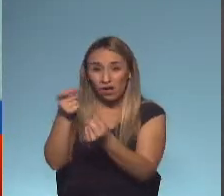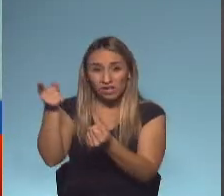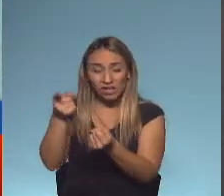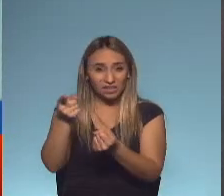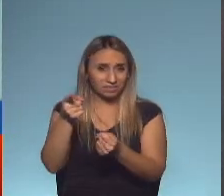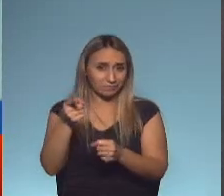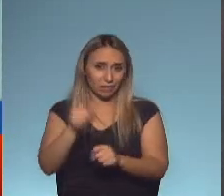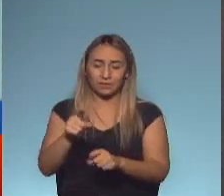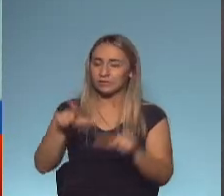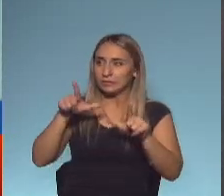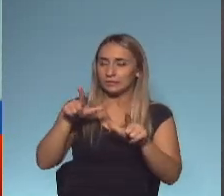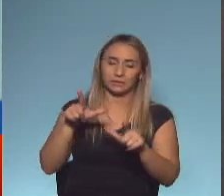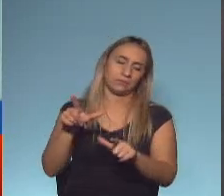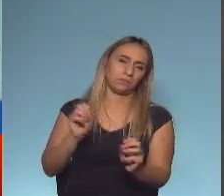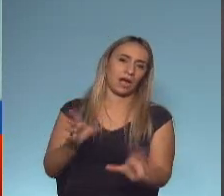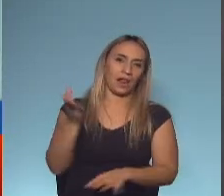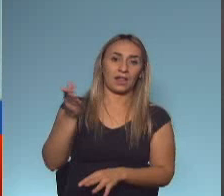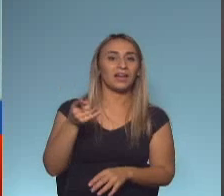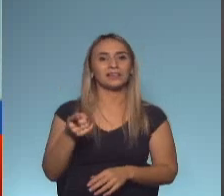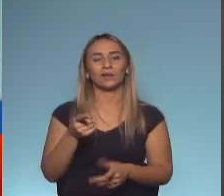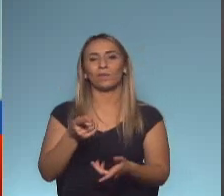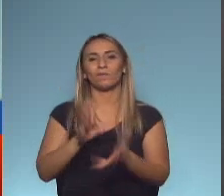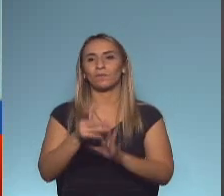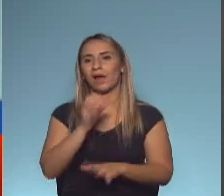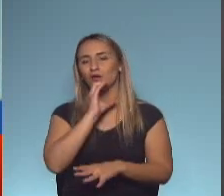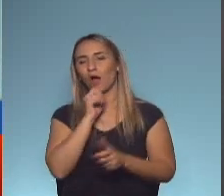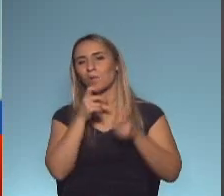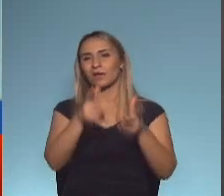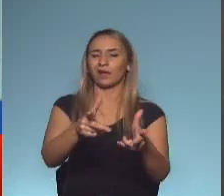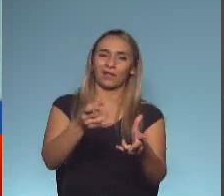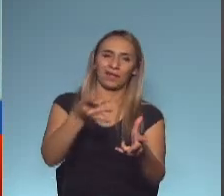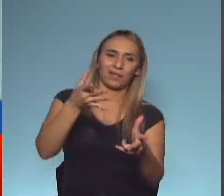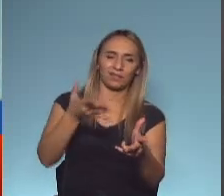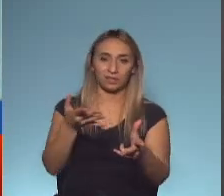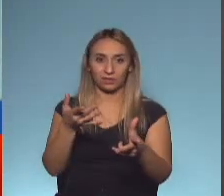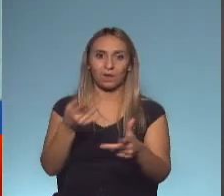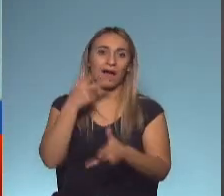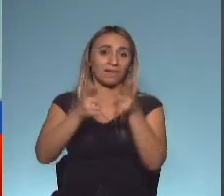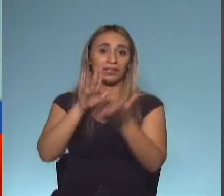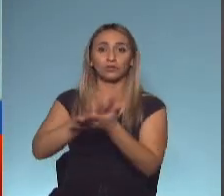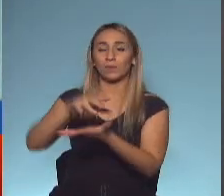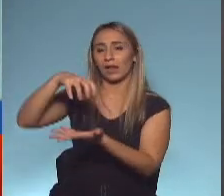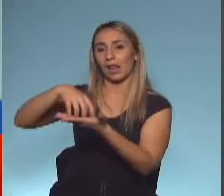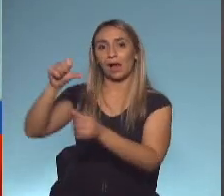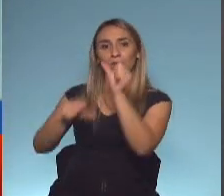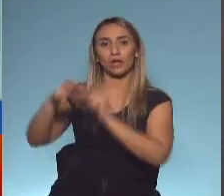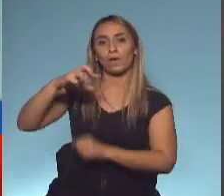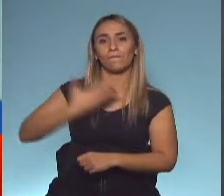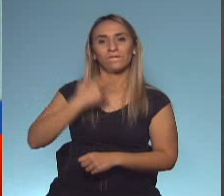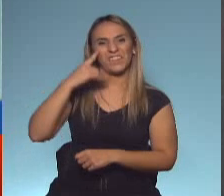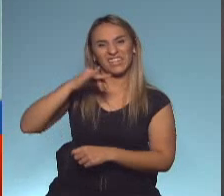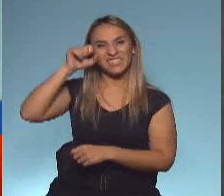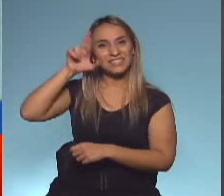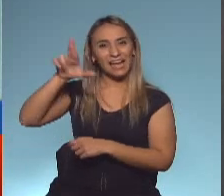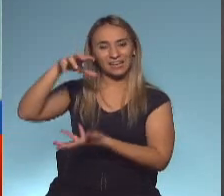en ese tono. Estaba hablando del no acuerdo por ahora con la empresa Pfizer, con el laboratorio Pfizer por las vacunas, y hablaba de lo que